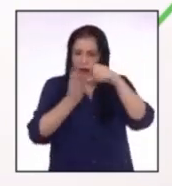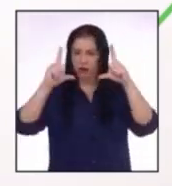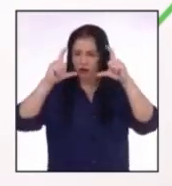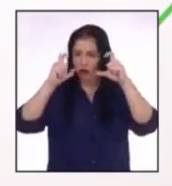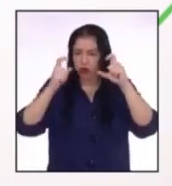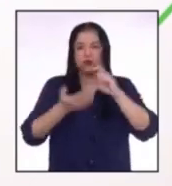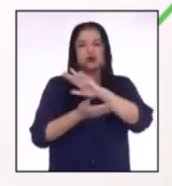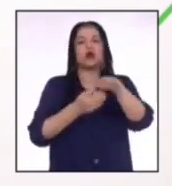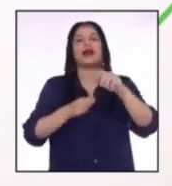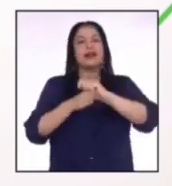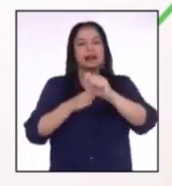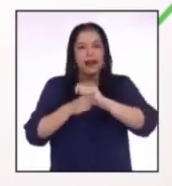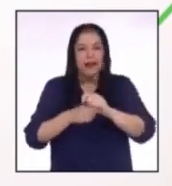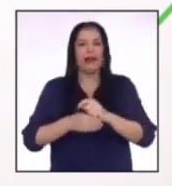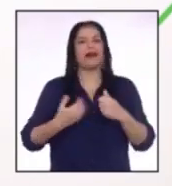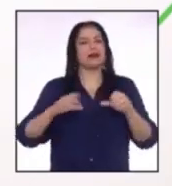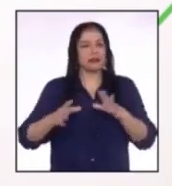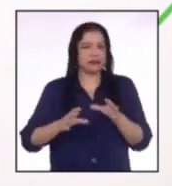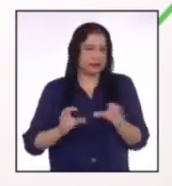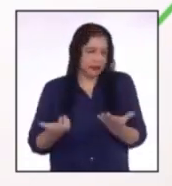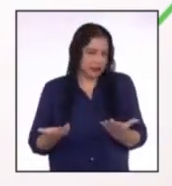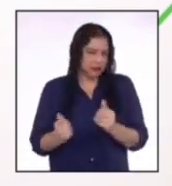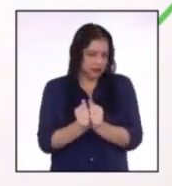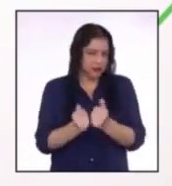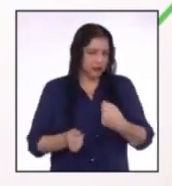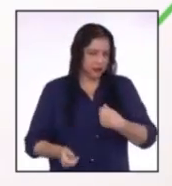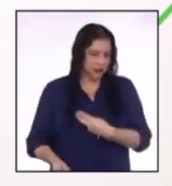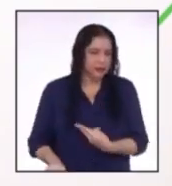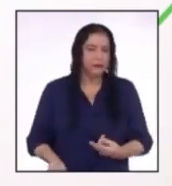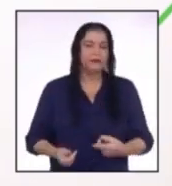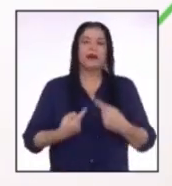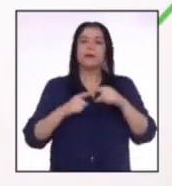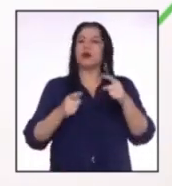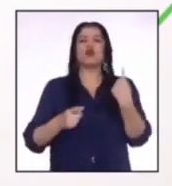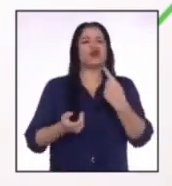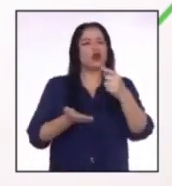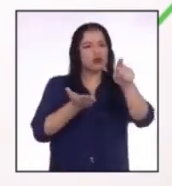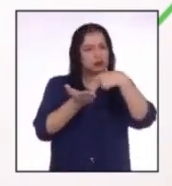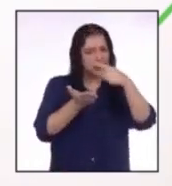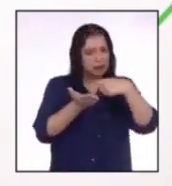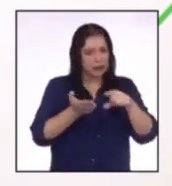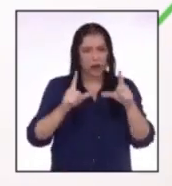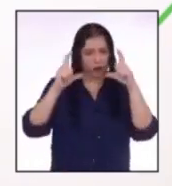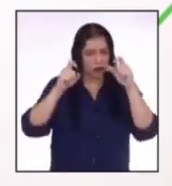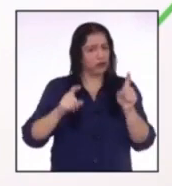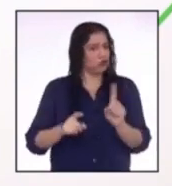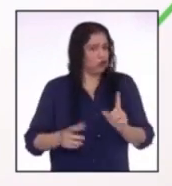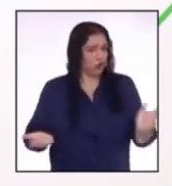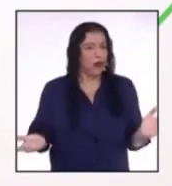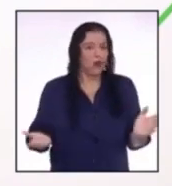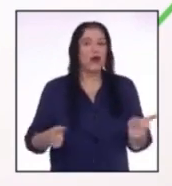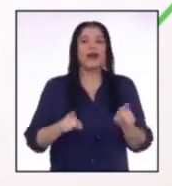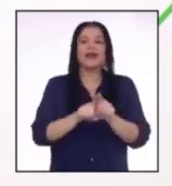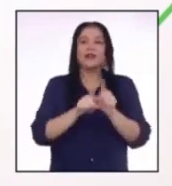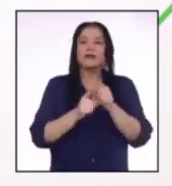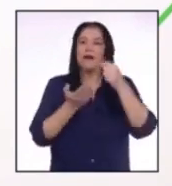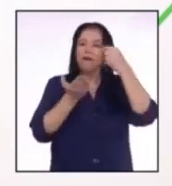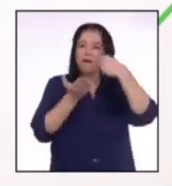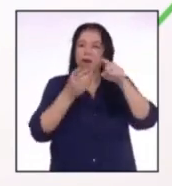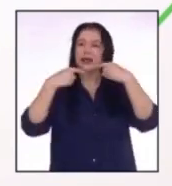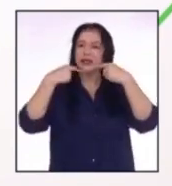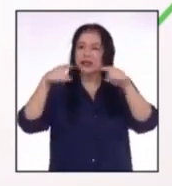de las actividades que han venido realizando junto con nosotros pero no sólo hemos recibido eso no no no sino también